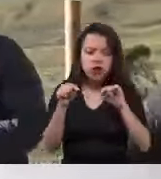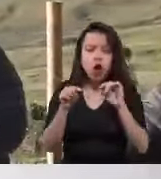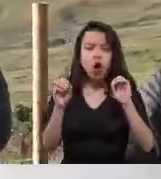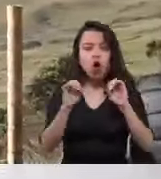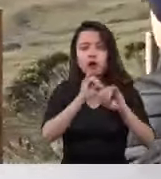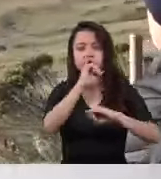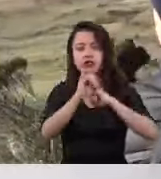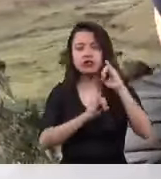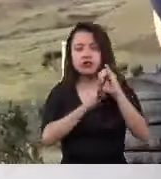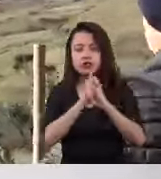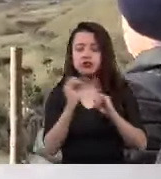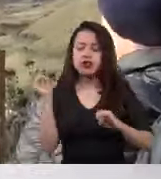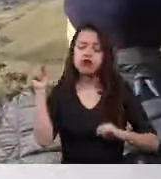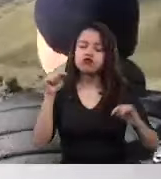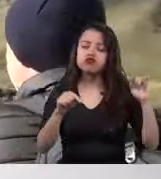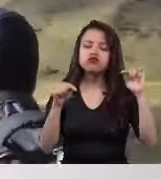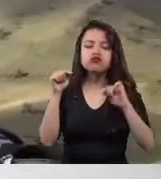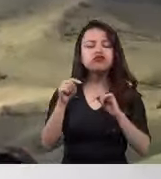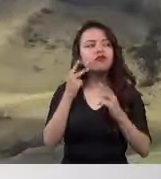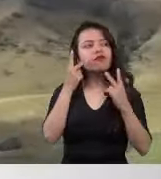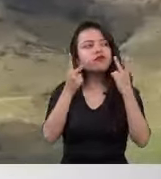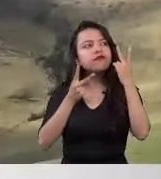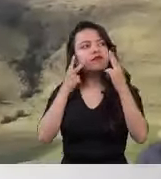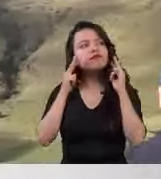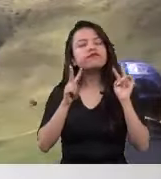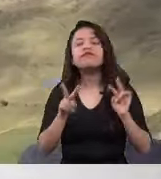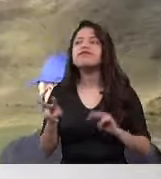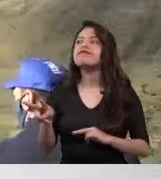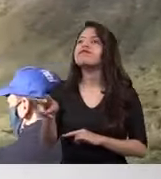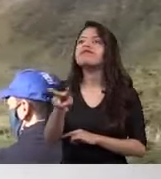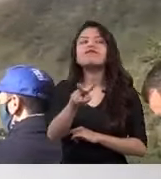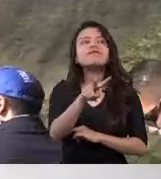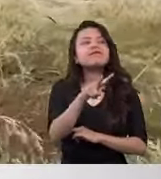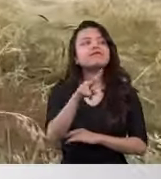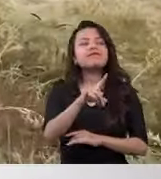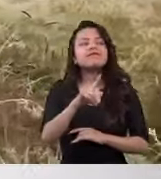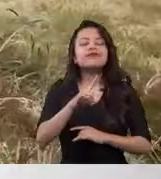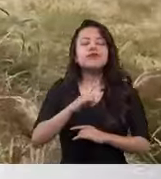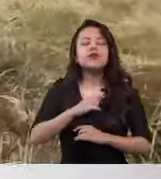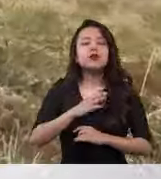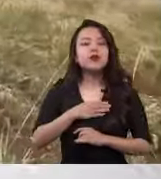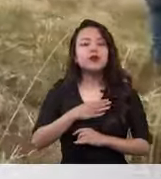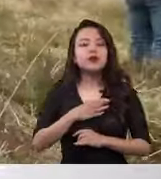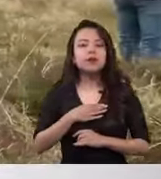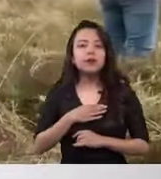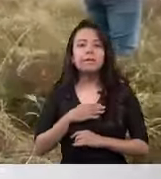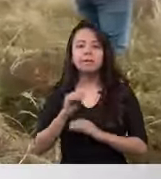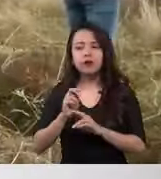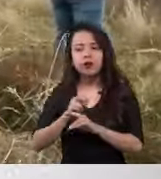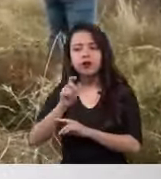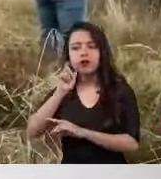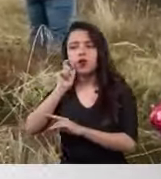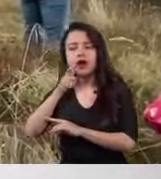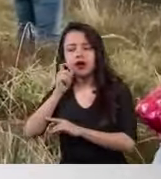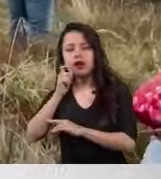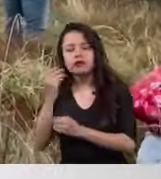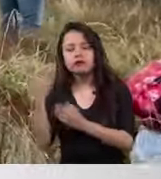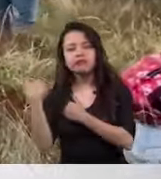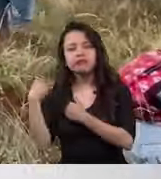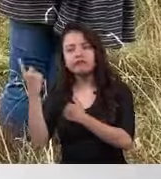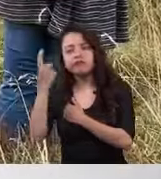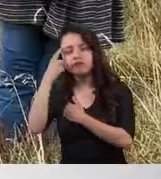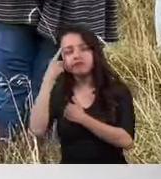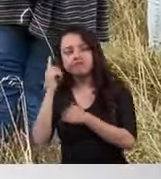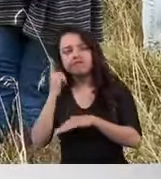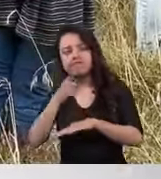de la naturaleza trae muchos desafíos. Por eso, la Gobernación de Caldas ha puesto en marcha diversas estrategias para su cuidado. Entre ellas